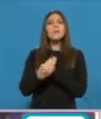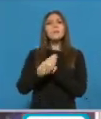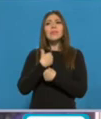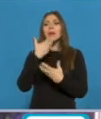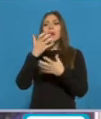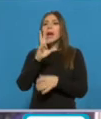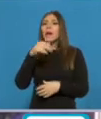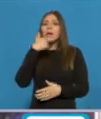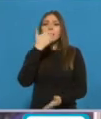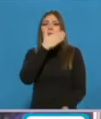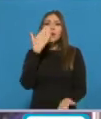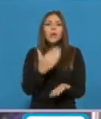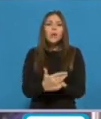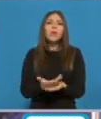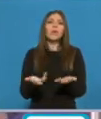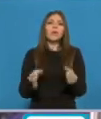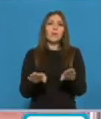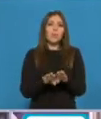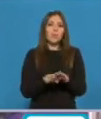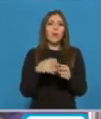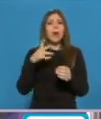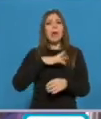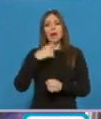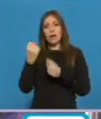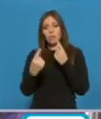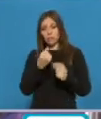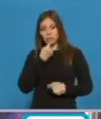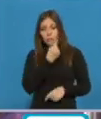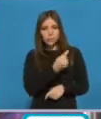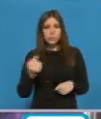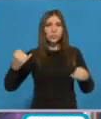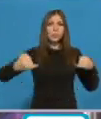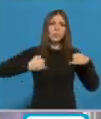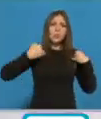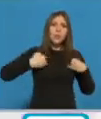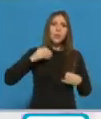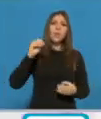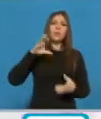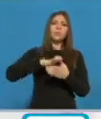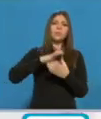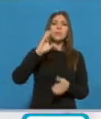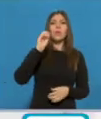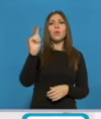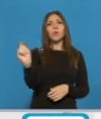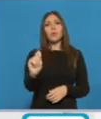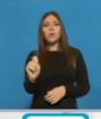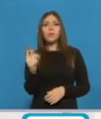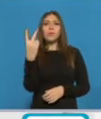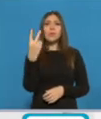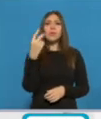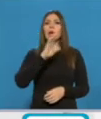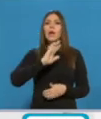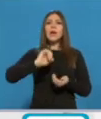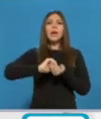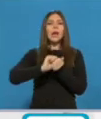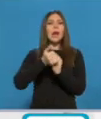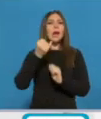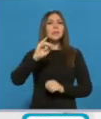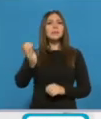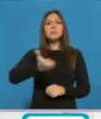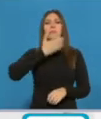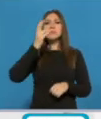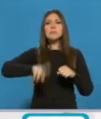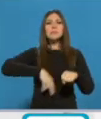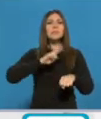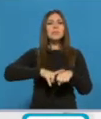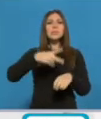gritos... o sea, a los niños, a los adolescentes, a la pareja, o sea, llega un momento en que se vuelve parte de tu vida y ya